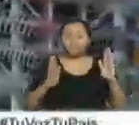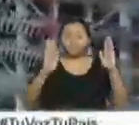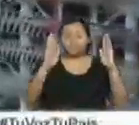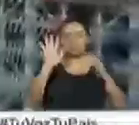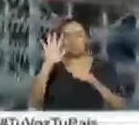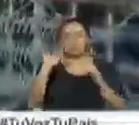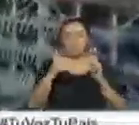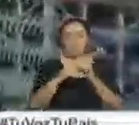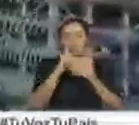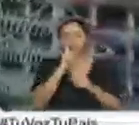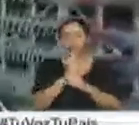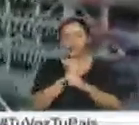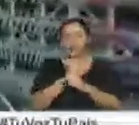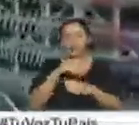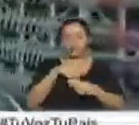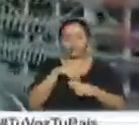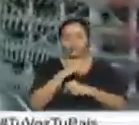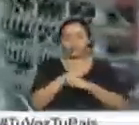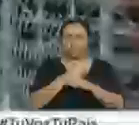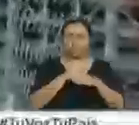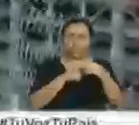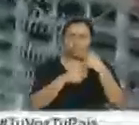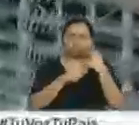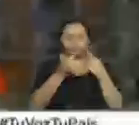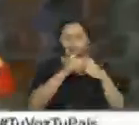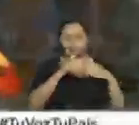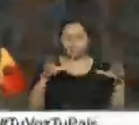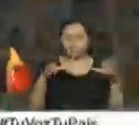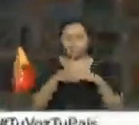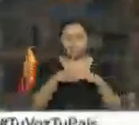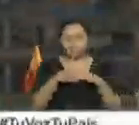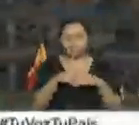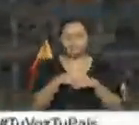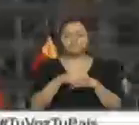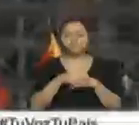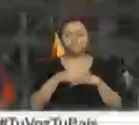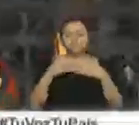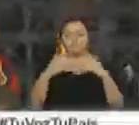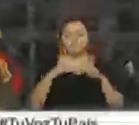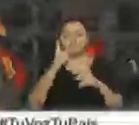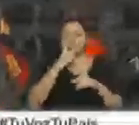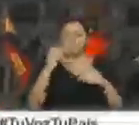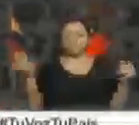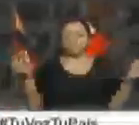de 5.000 personas entre servidores públicos y privados. Va a recibir